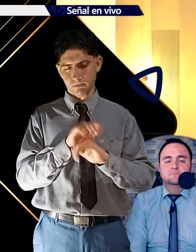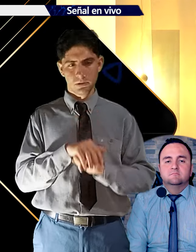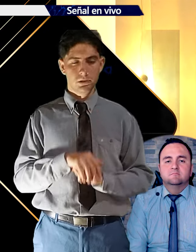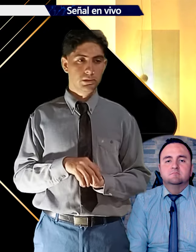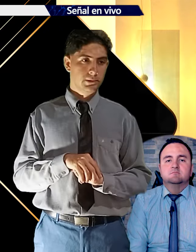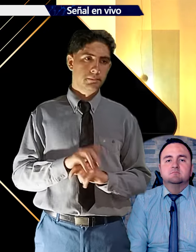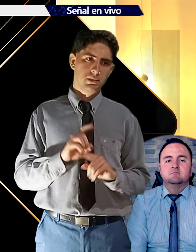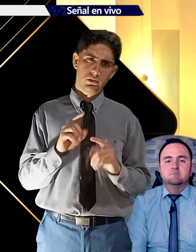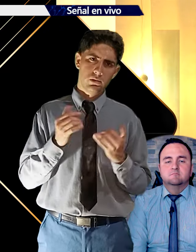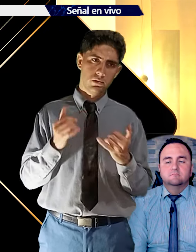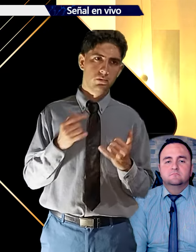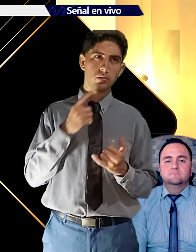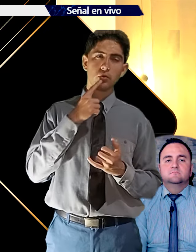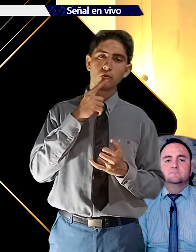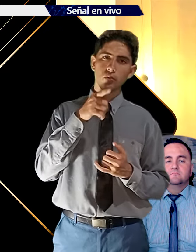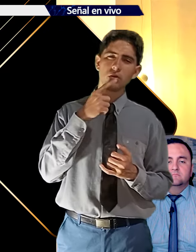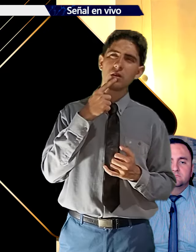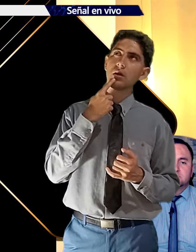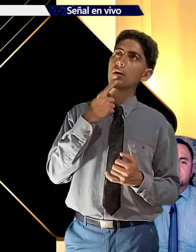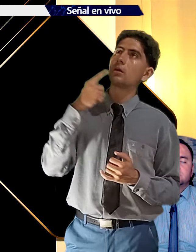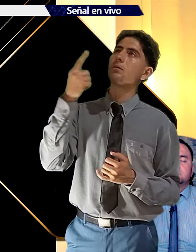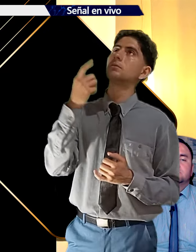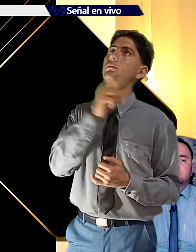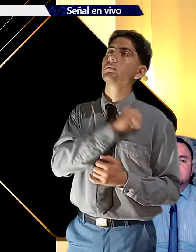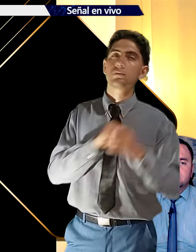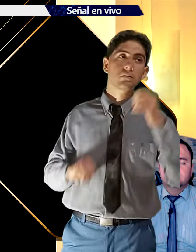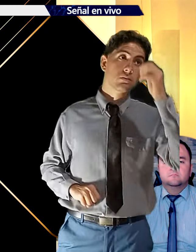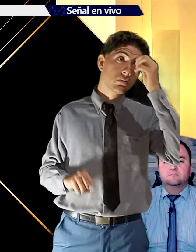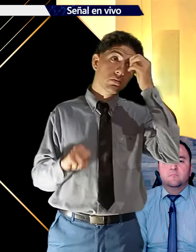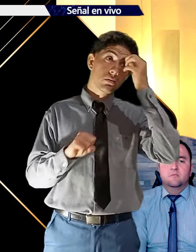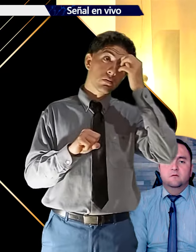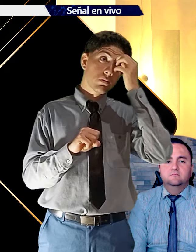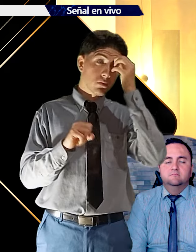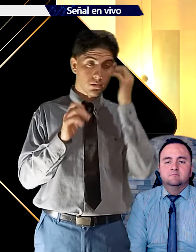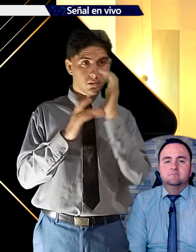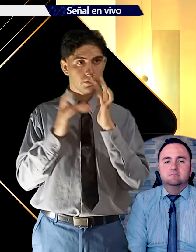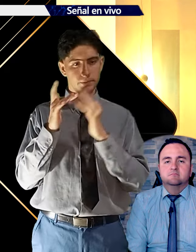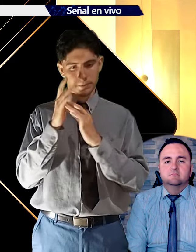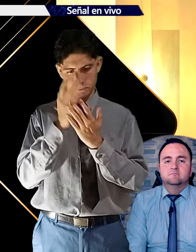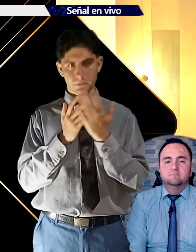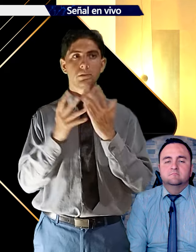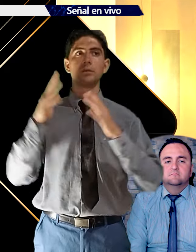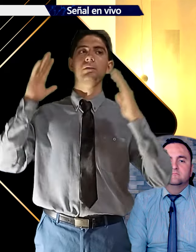porque sé que la enseñanza ha sido larga, ¿qué quieres decirle al Señor?